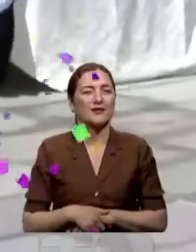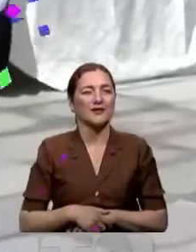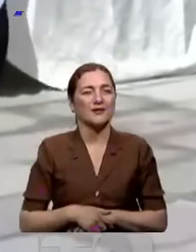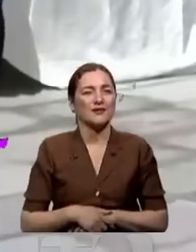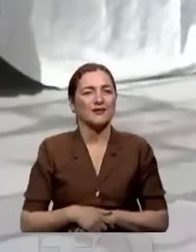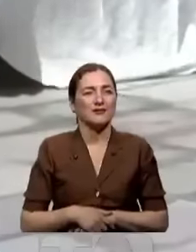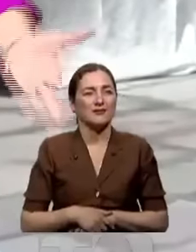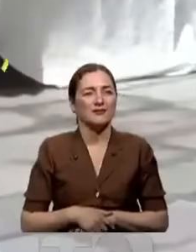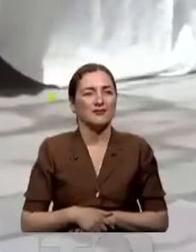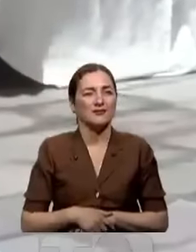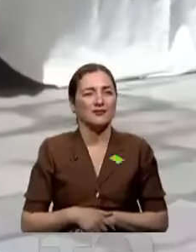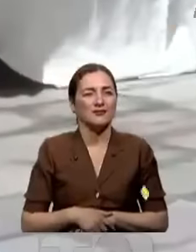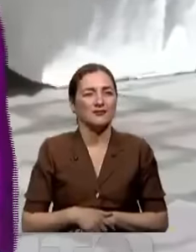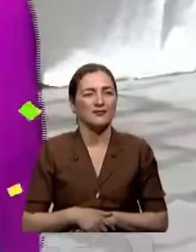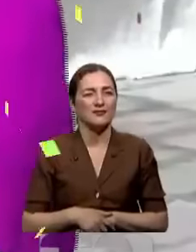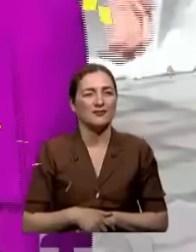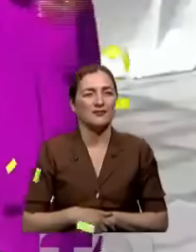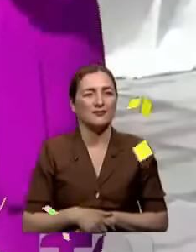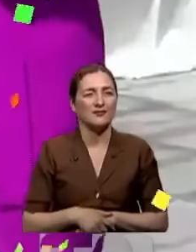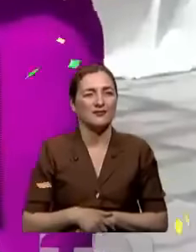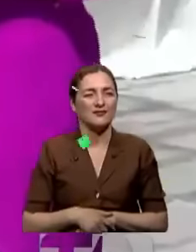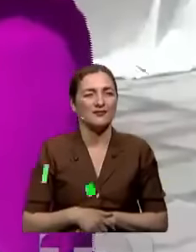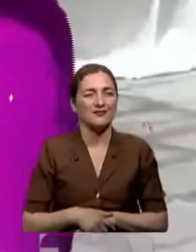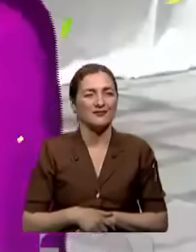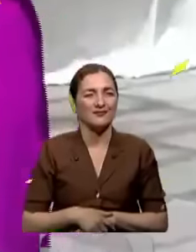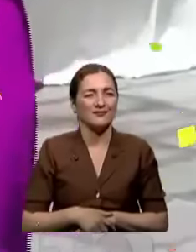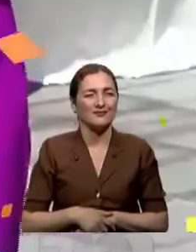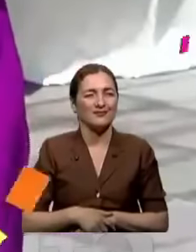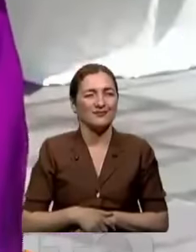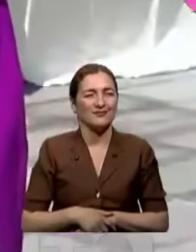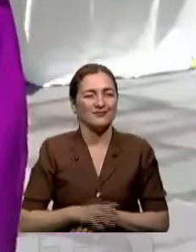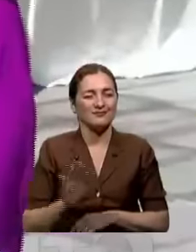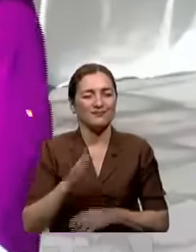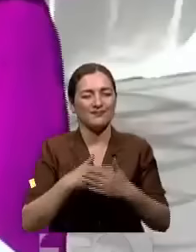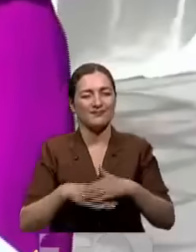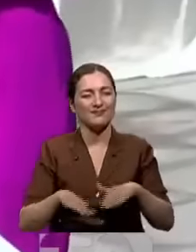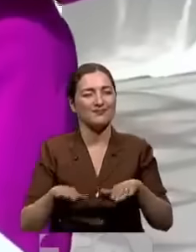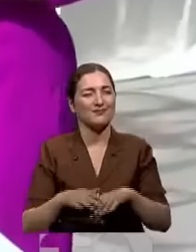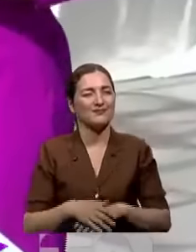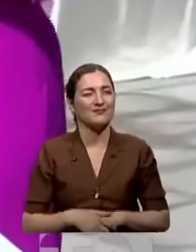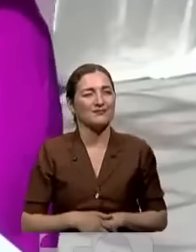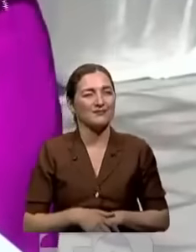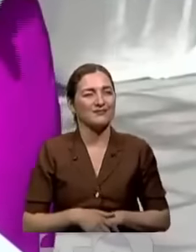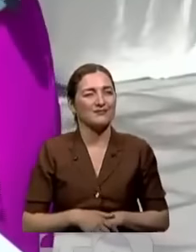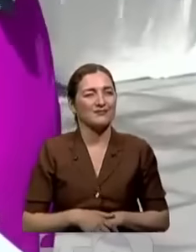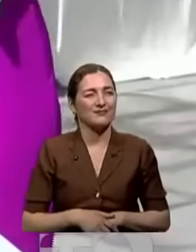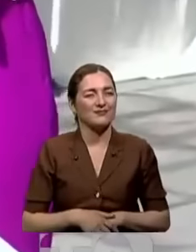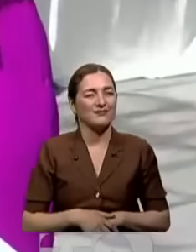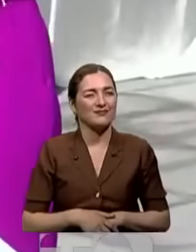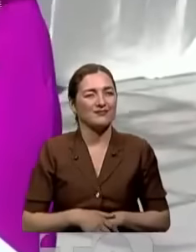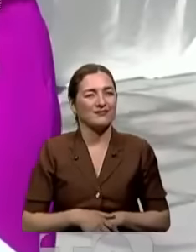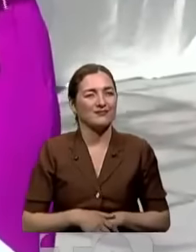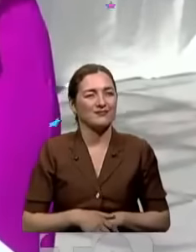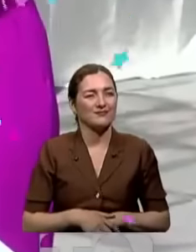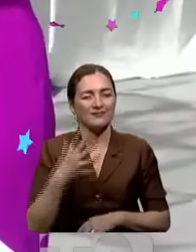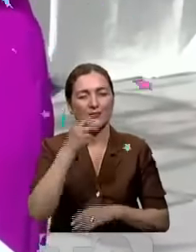linda 2024 se lo lleva la Posada del Chagra. Y hay que seguir trabajando por esto, porque esto es lo que somos. Esto es